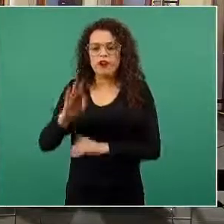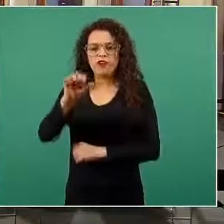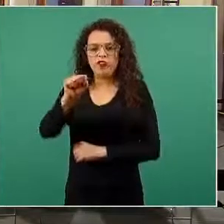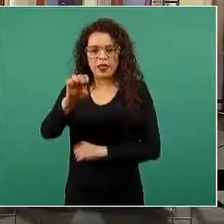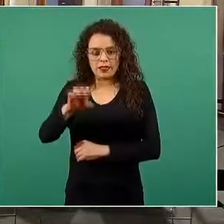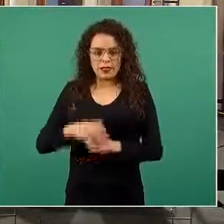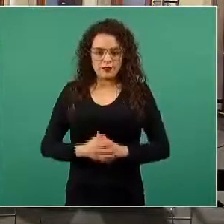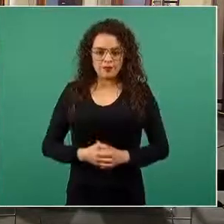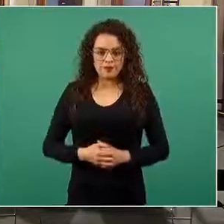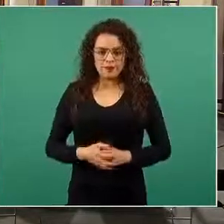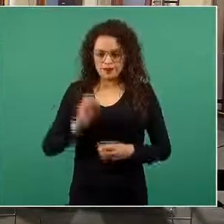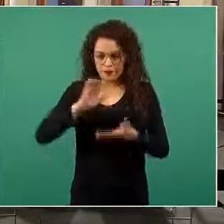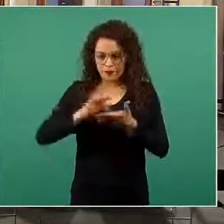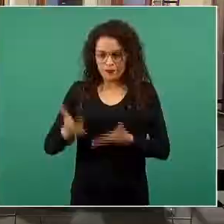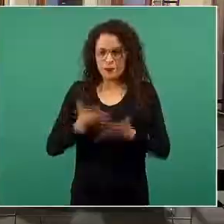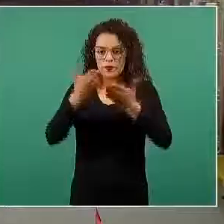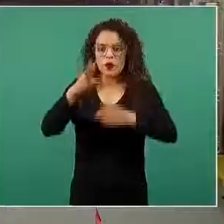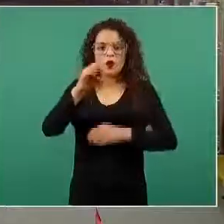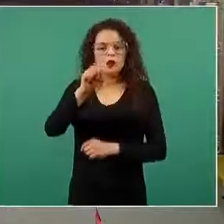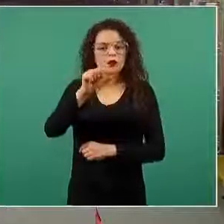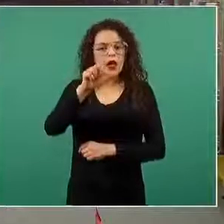por favor.